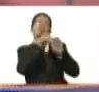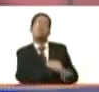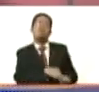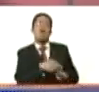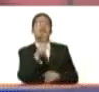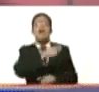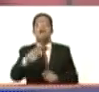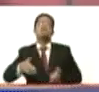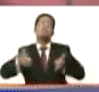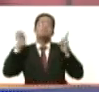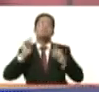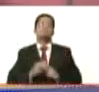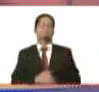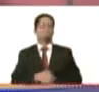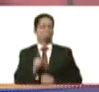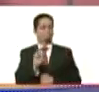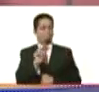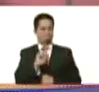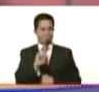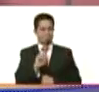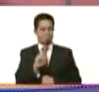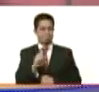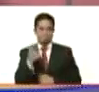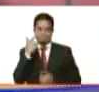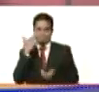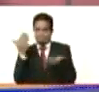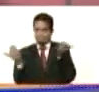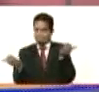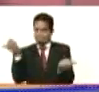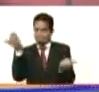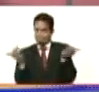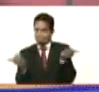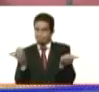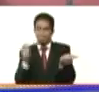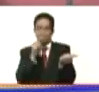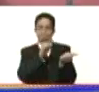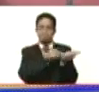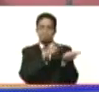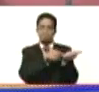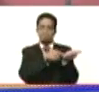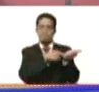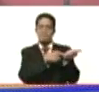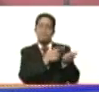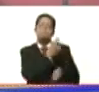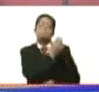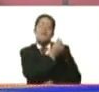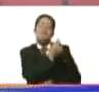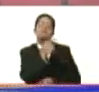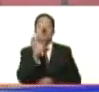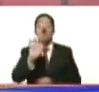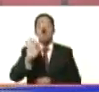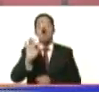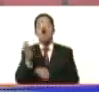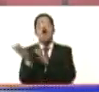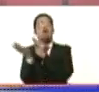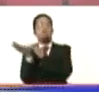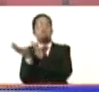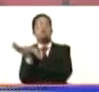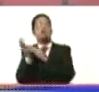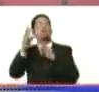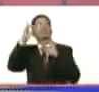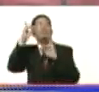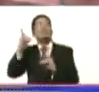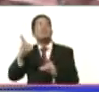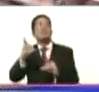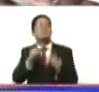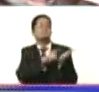distinguir entre lo que tiene precio y lo que tiene dignidad. Tiene precio